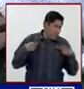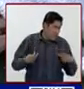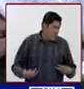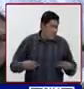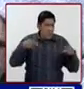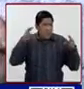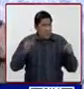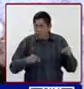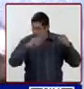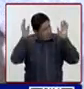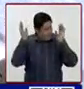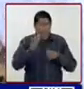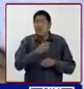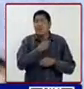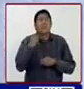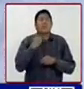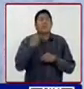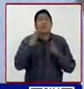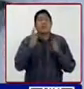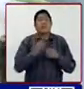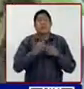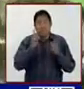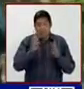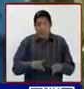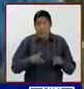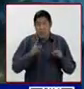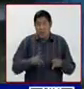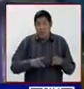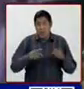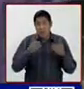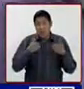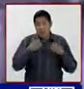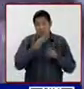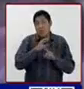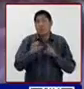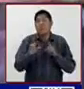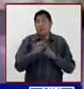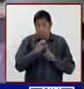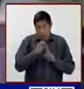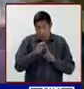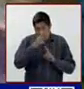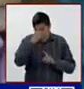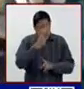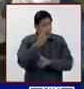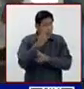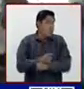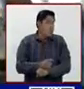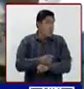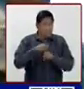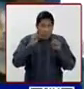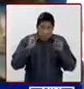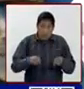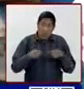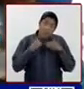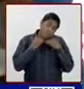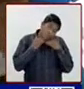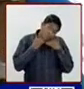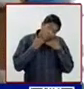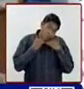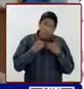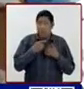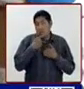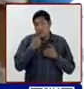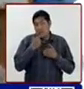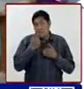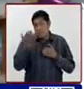En fin, hay todo un montón de polémica. Pero lo cierto es que la gente tiene la cultura y en algunos casos esta tradición, ¿no? De poder velar, lo